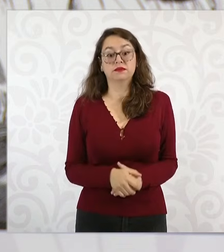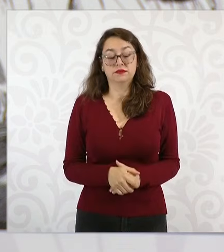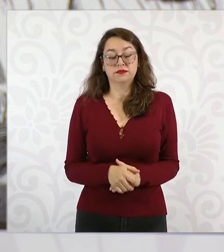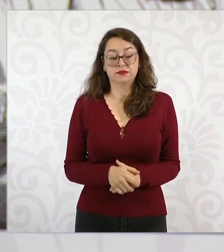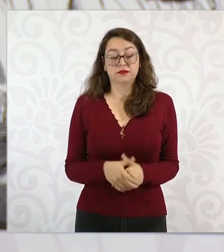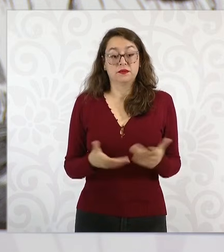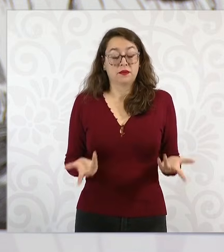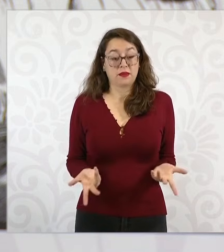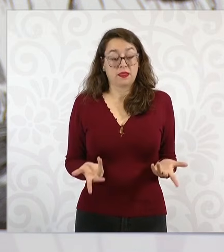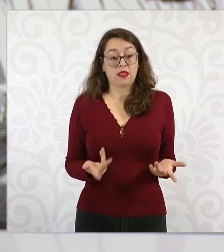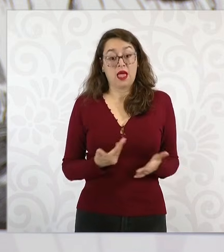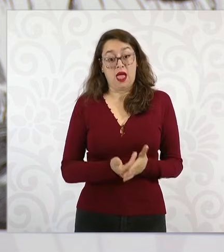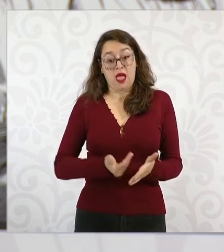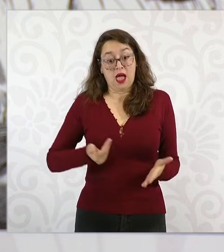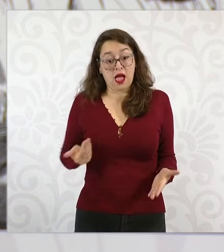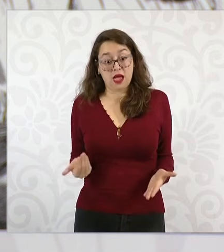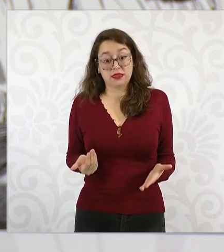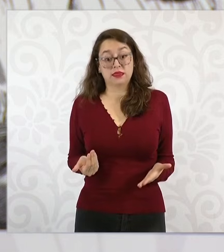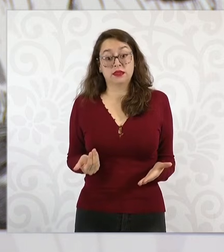su